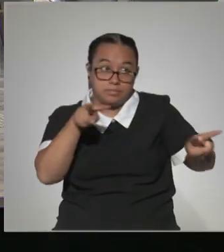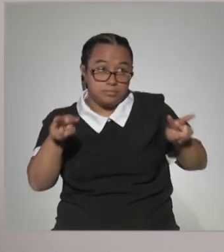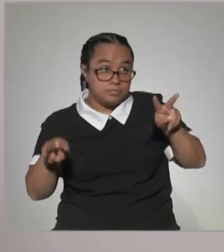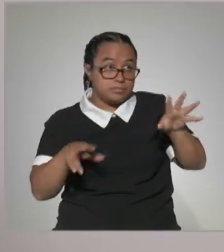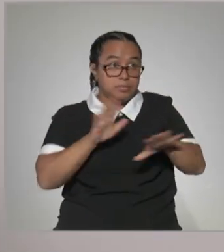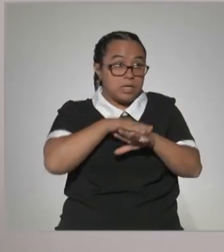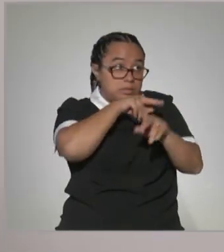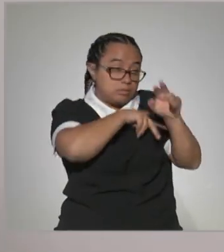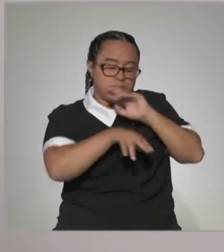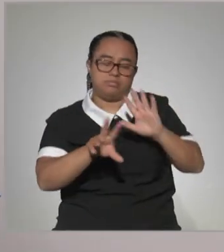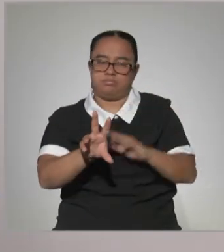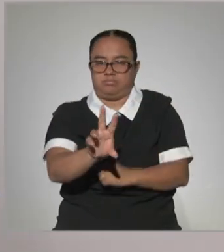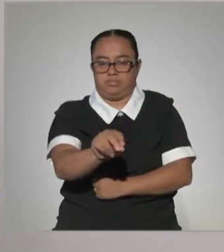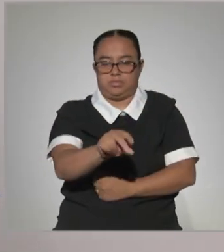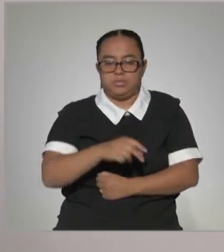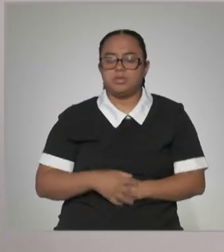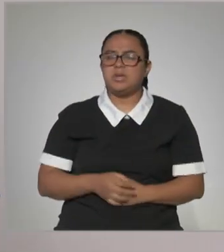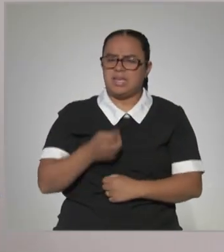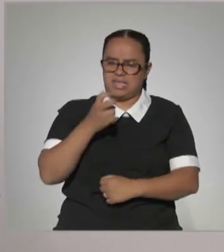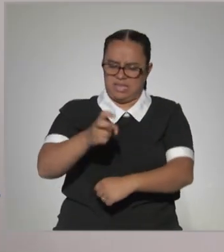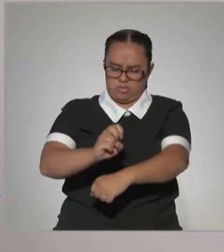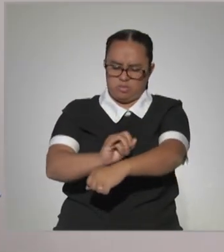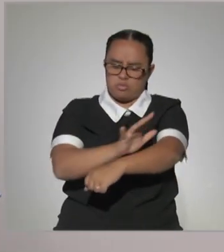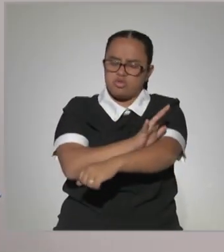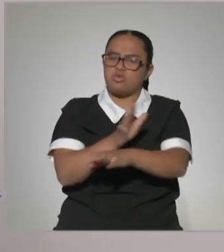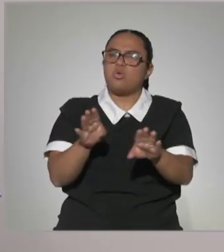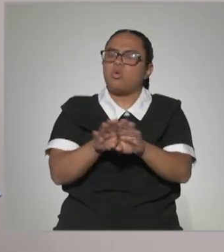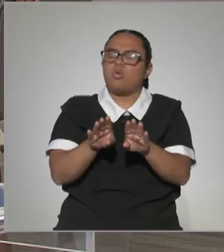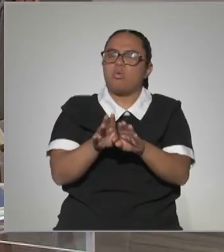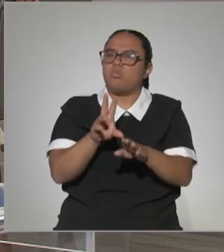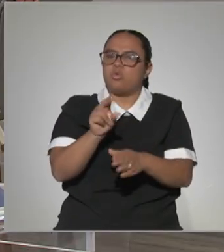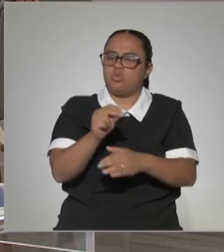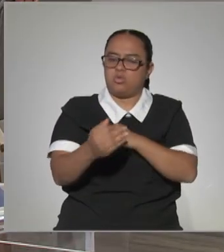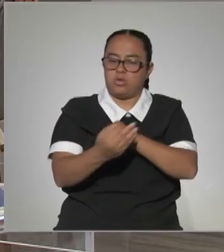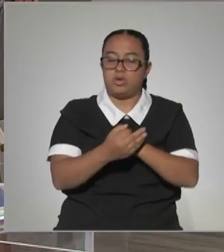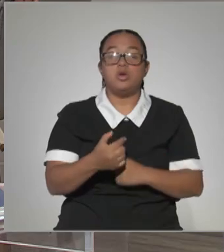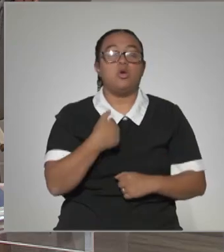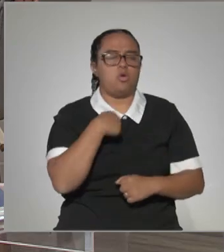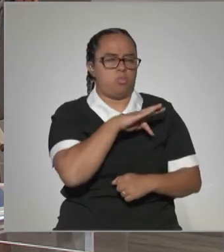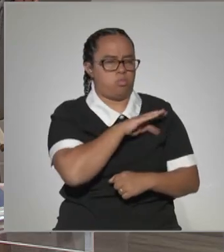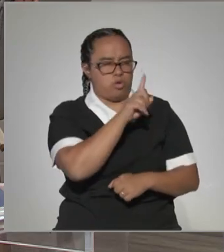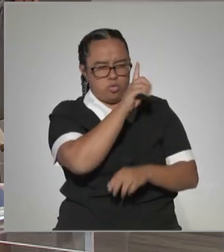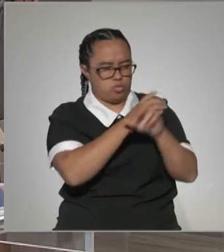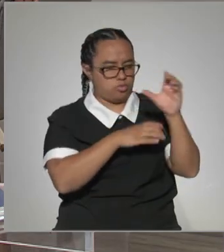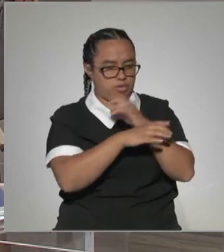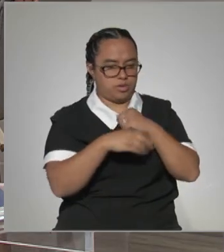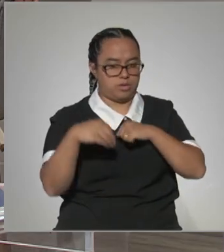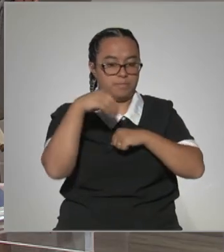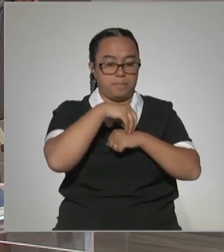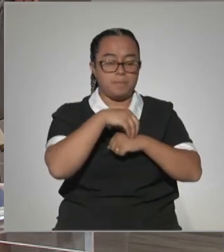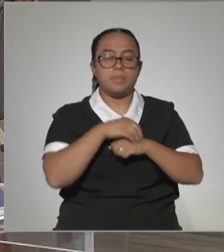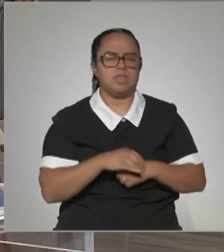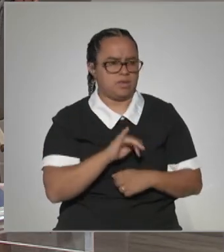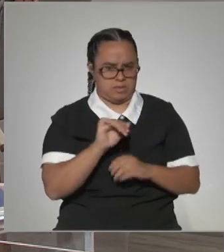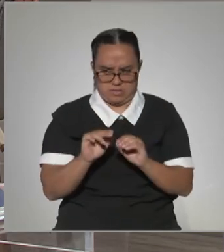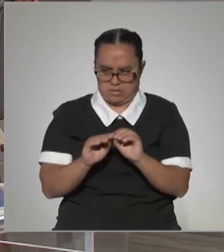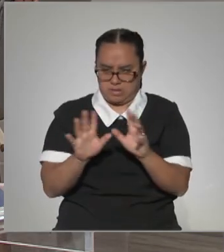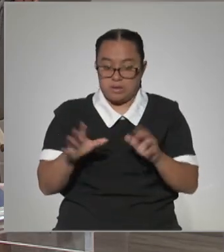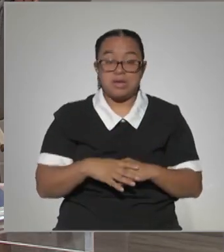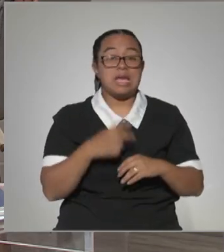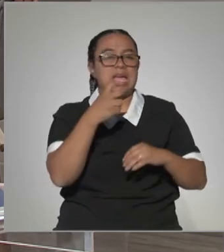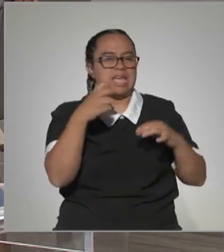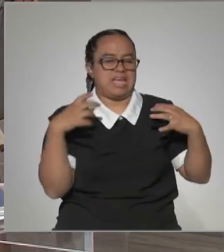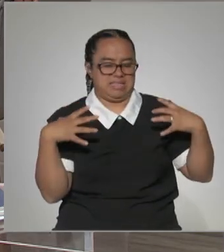nuestras emociones en lo cotidiano? ¿Puedo complementar? Sí, claro, por favor. El estrés hagan de cuenta que somos